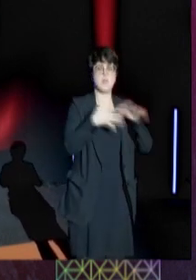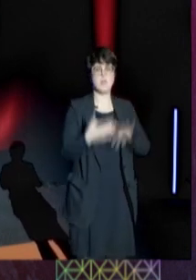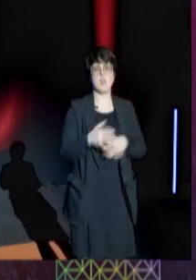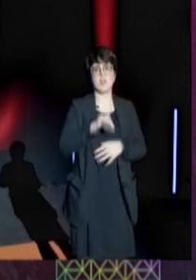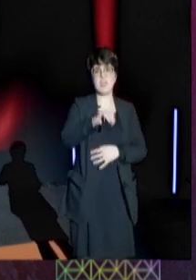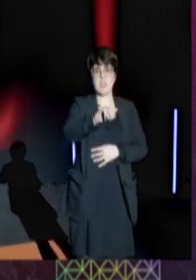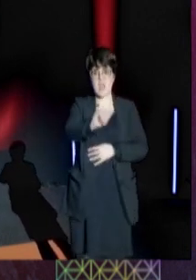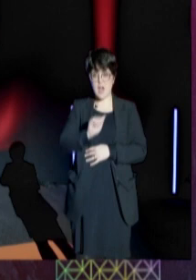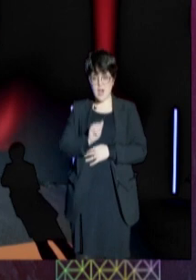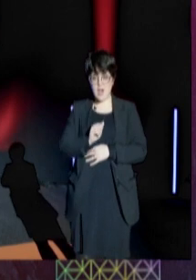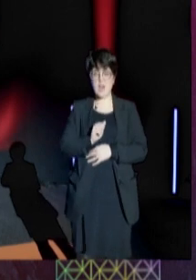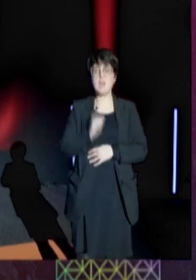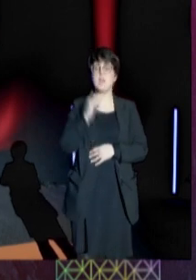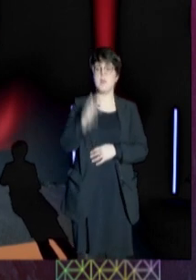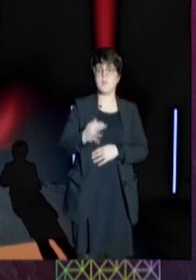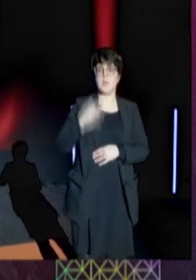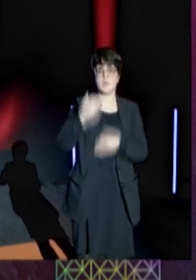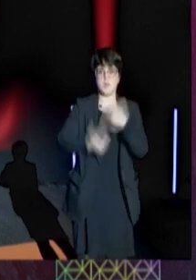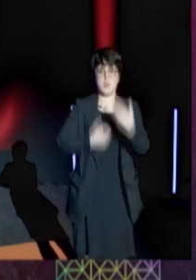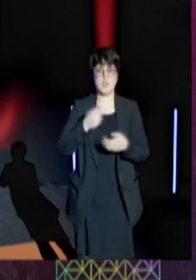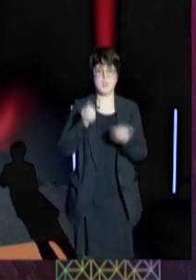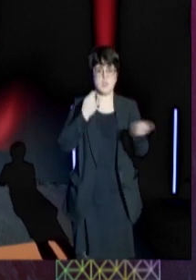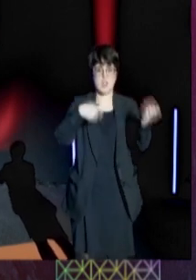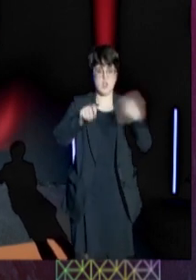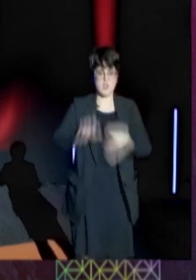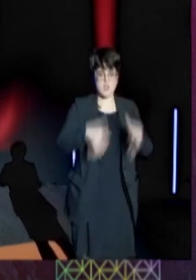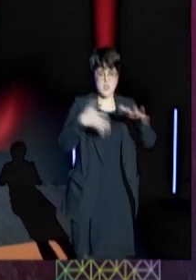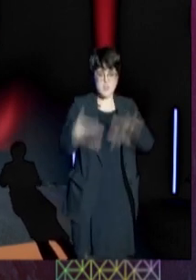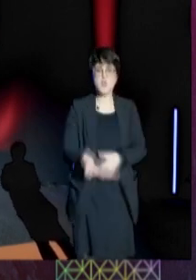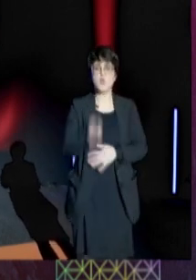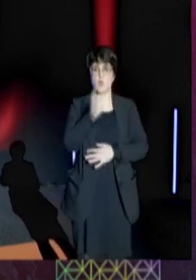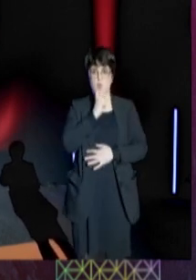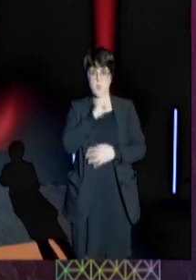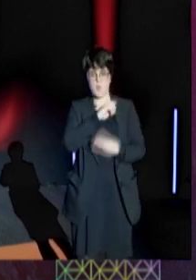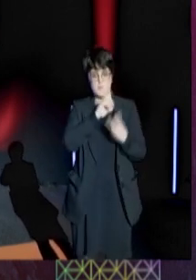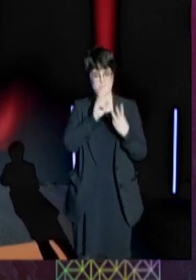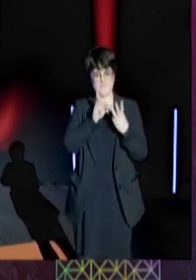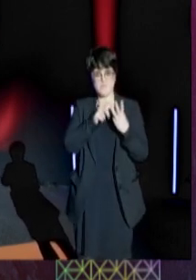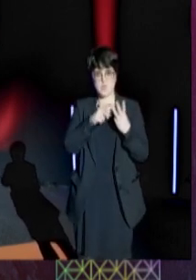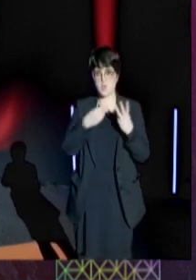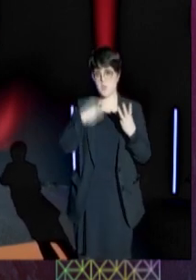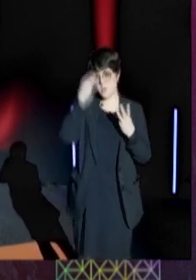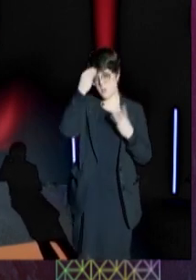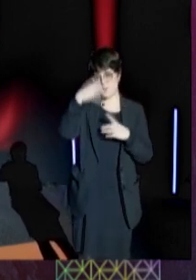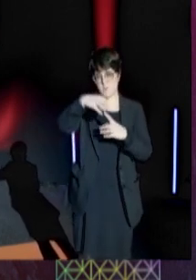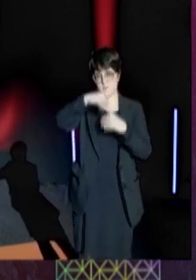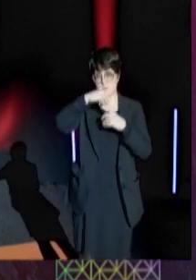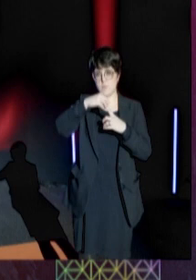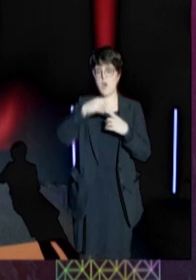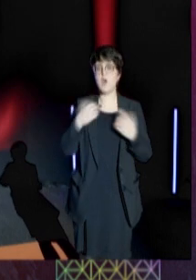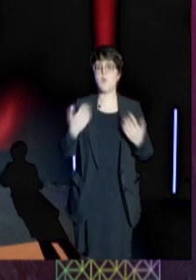insertarlos en sus procesos de negocio el tercer elemento que me parece fundamental